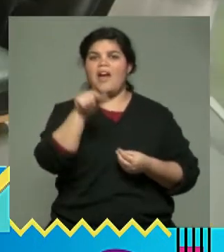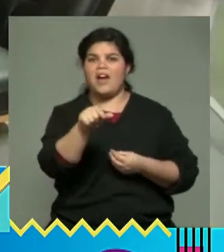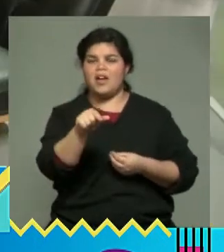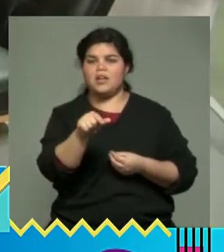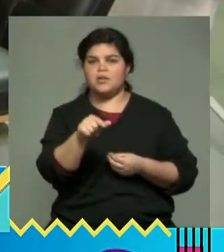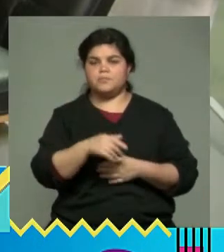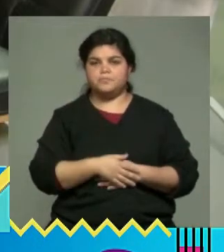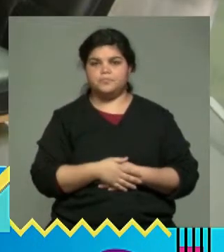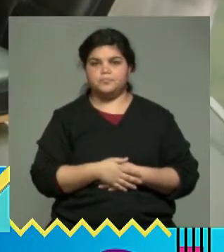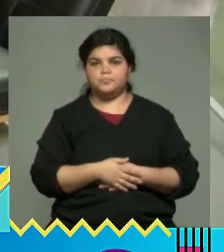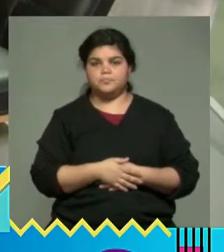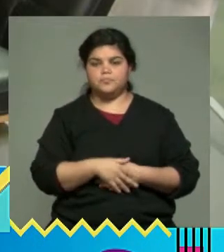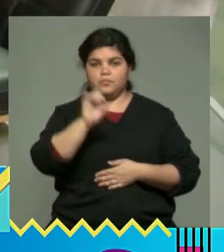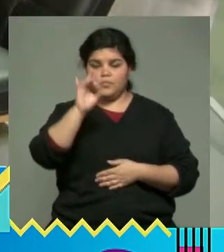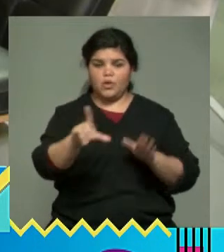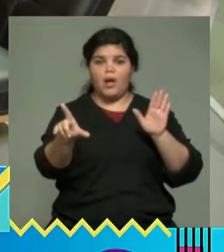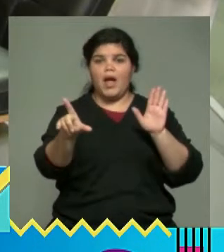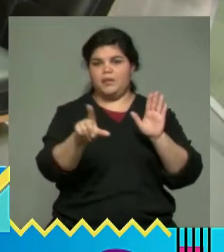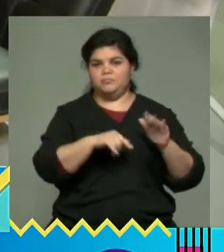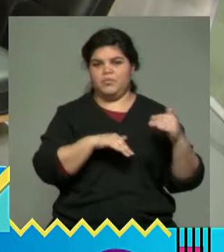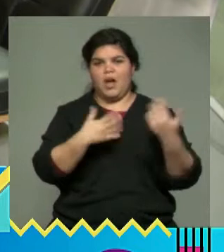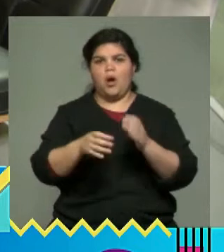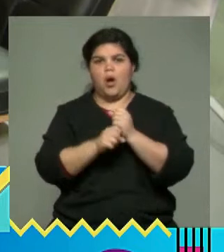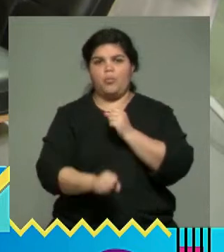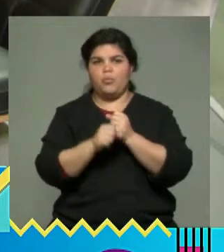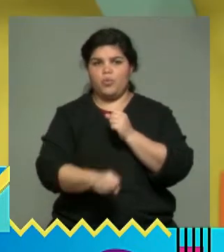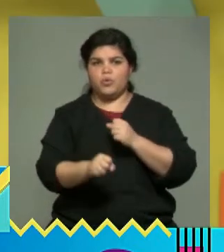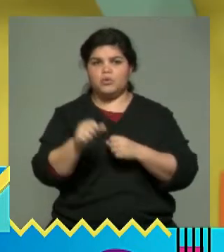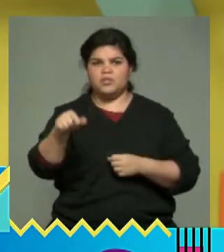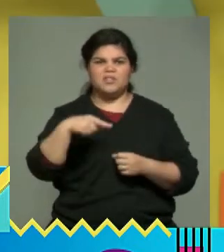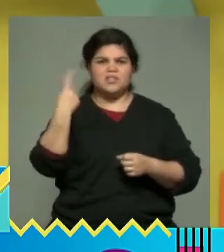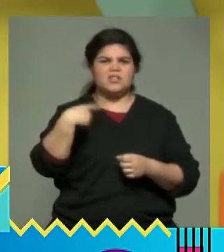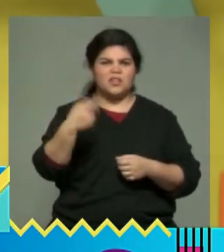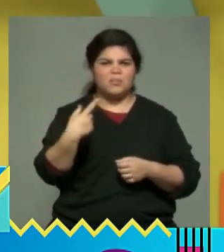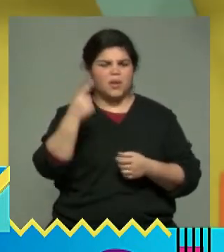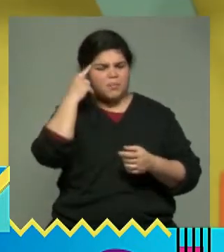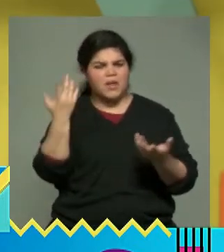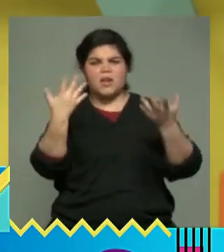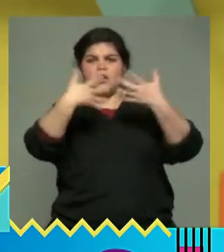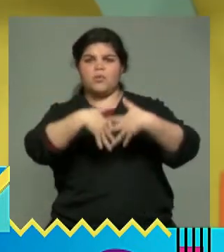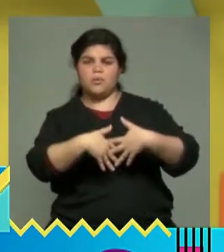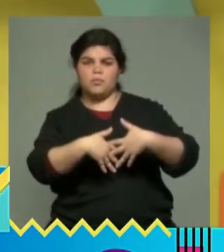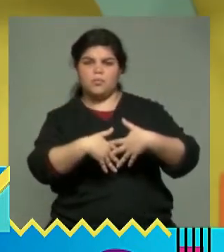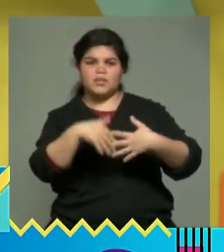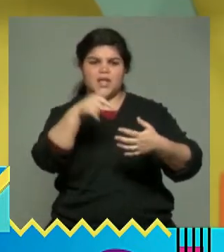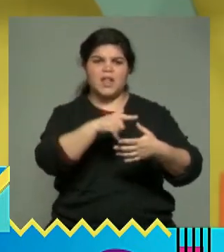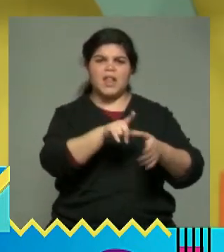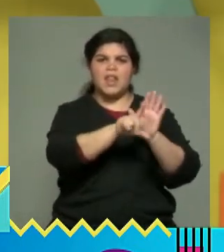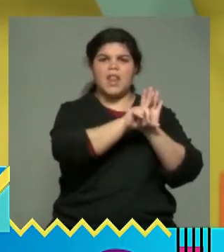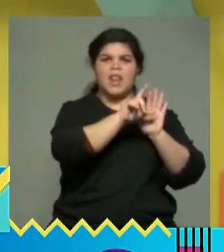ser legal, se va a realizar de manera masiva, o sea, como que se asocia a que la legalización es una imposición de la